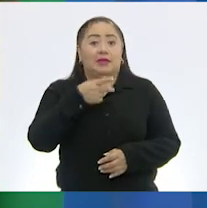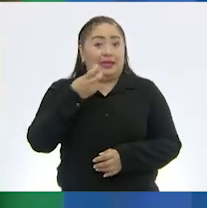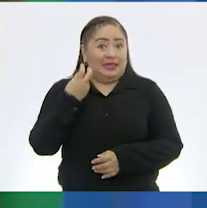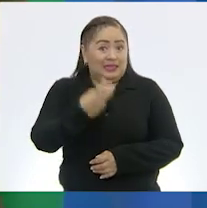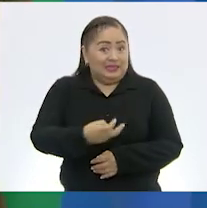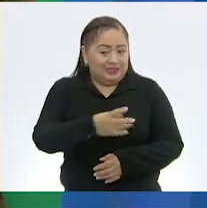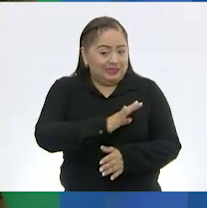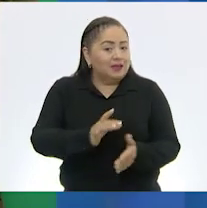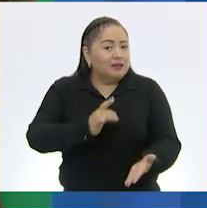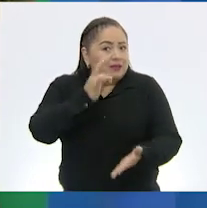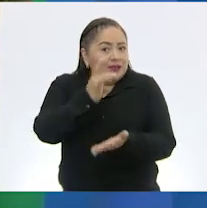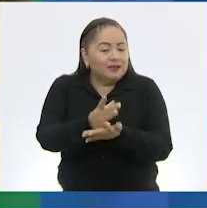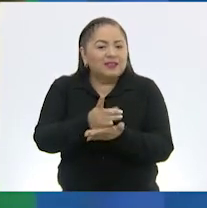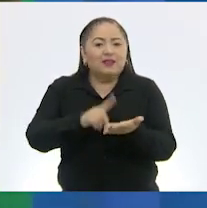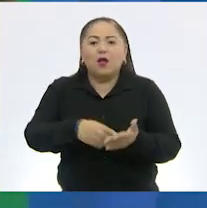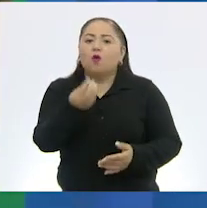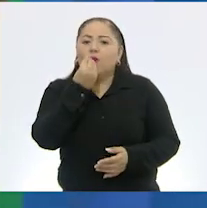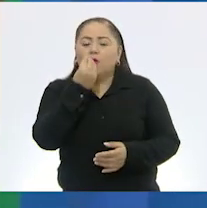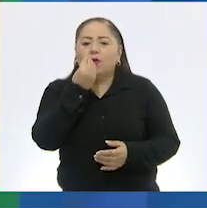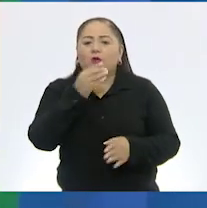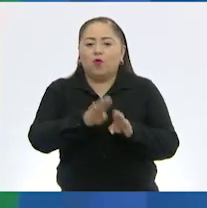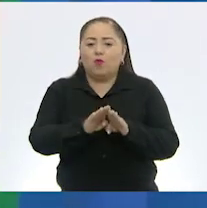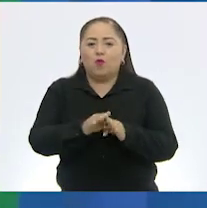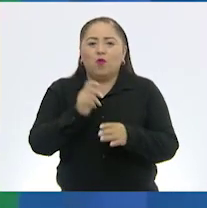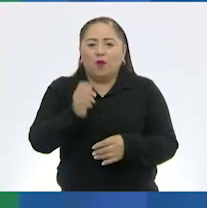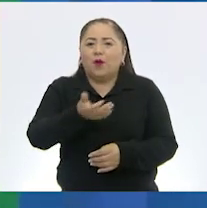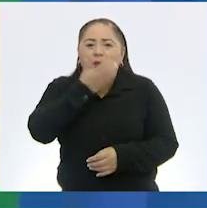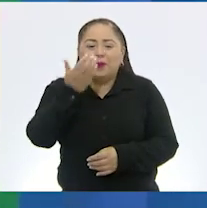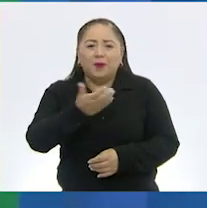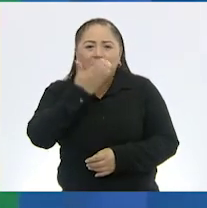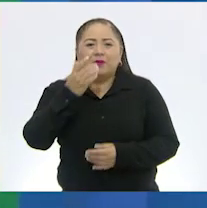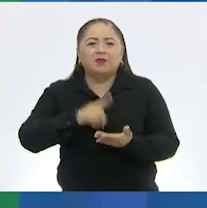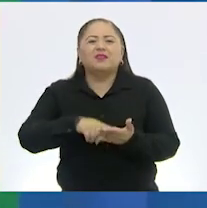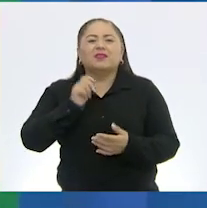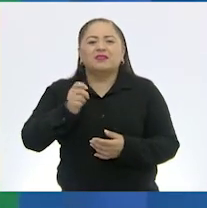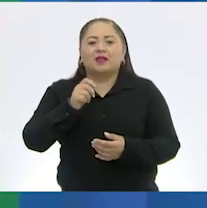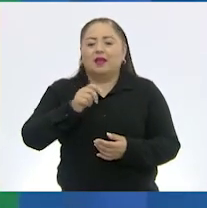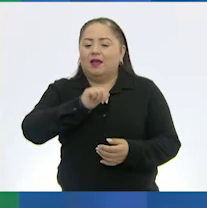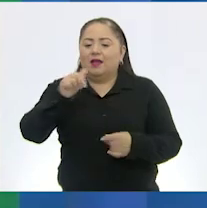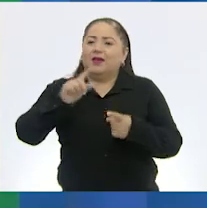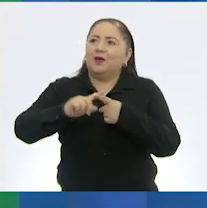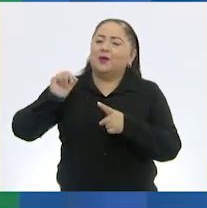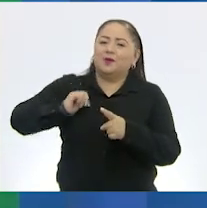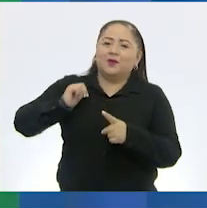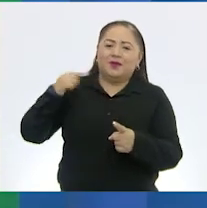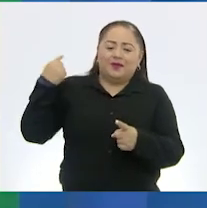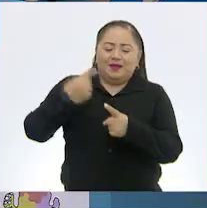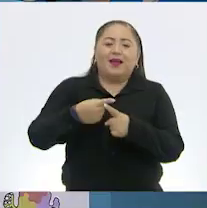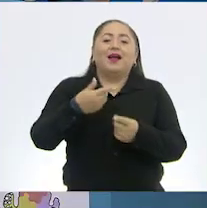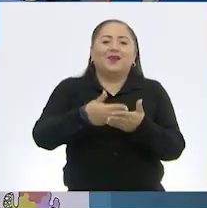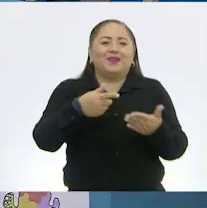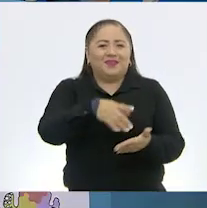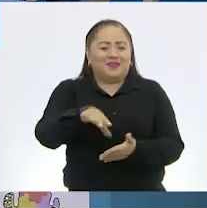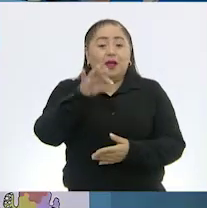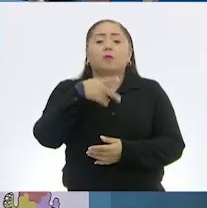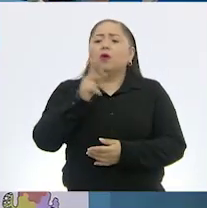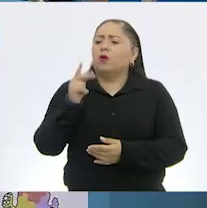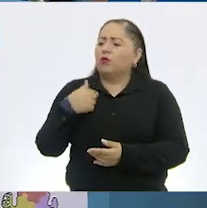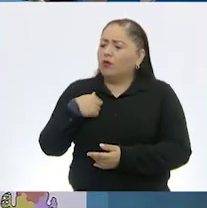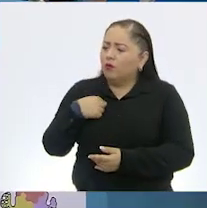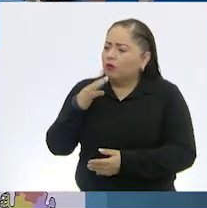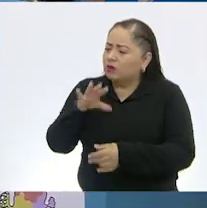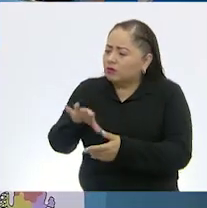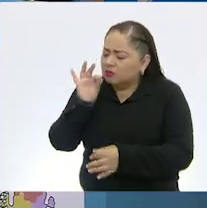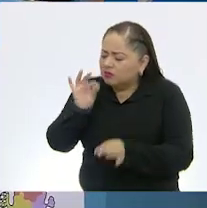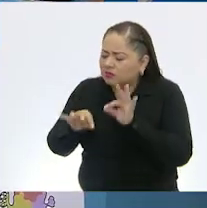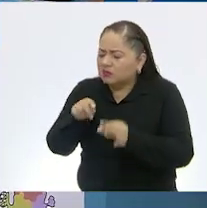esto identificamos los alimentos de consumo habitual que encontramos en las fuentes que consultamos. Yo identifiqué algunos